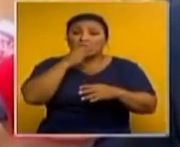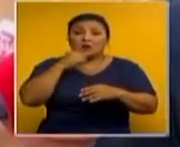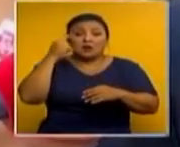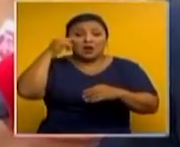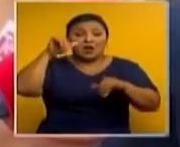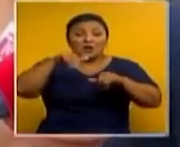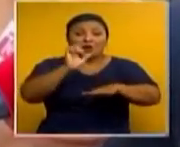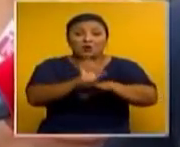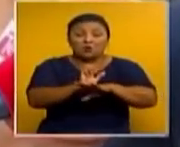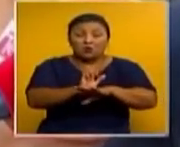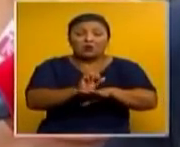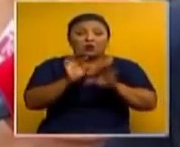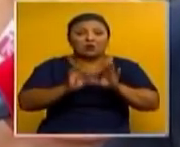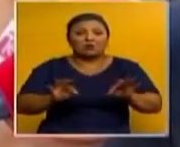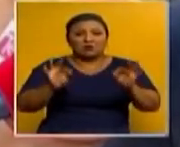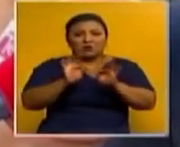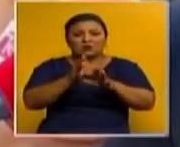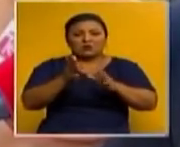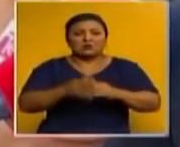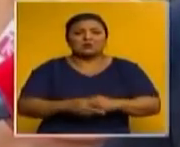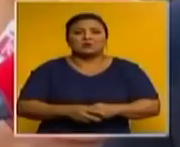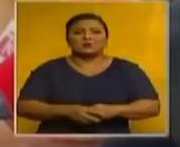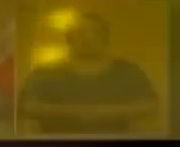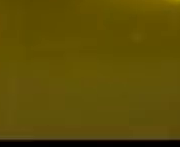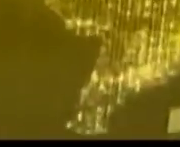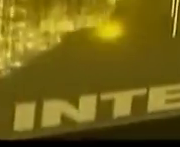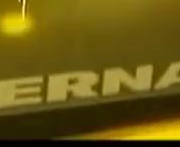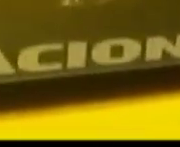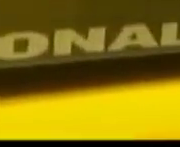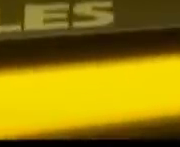Ecuador. Porque...